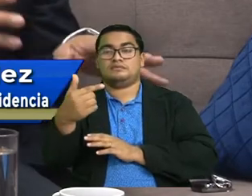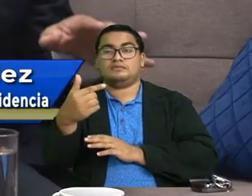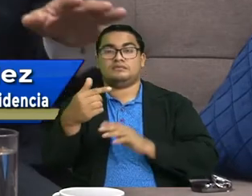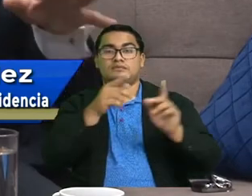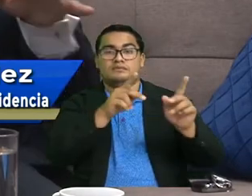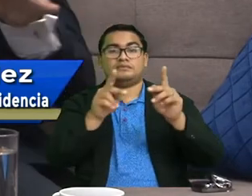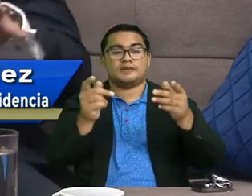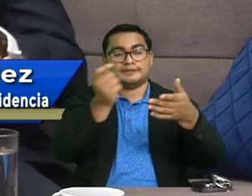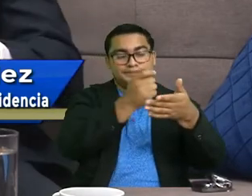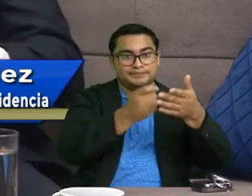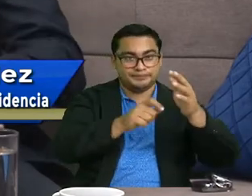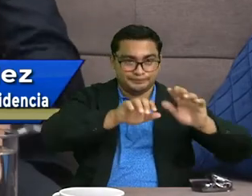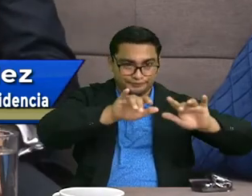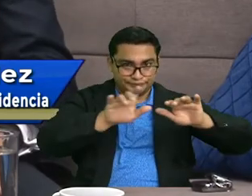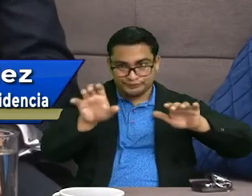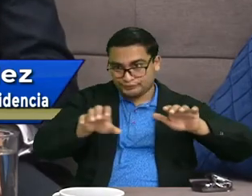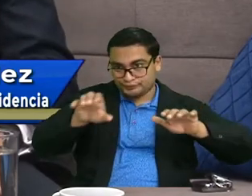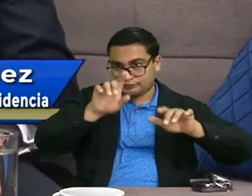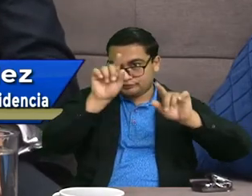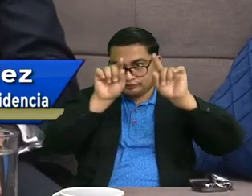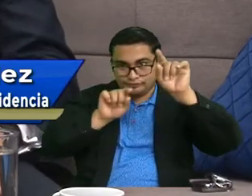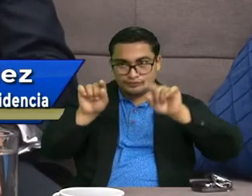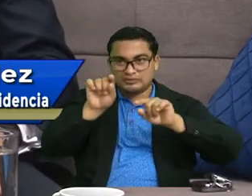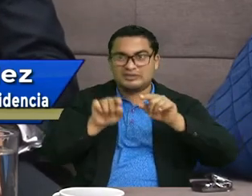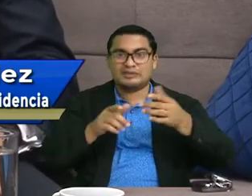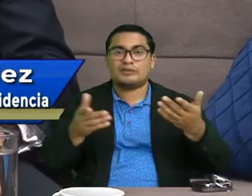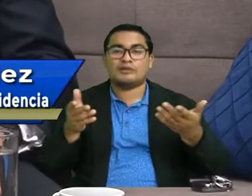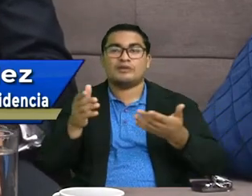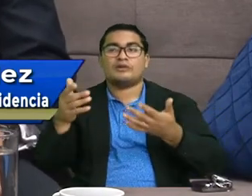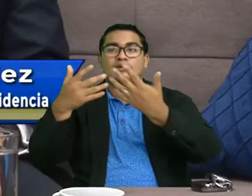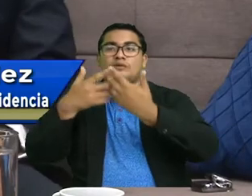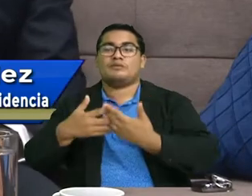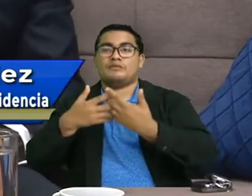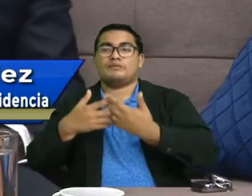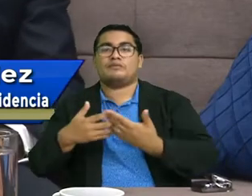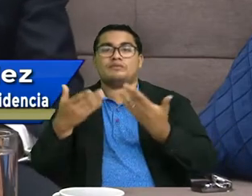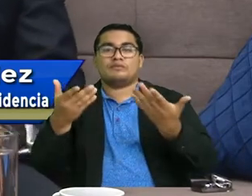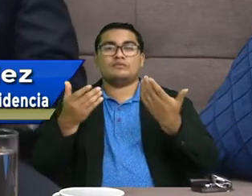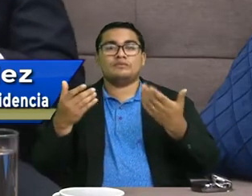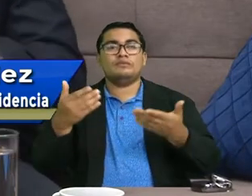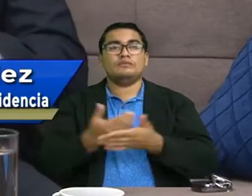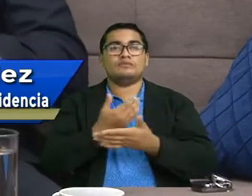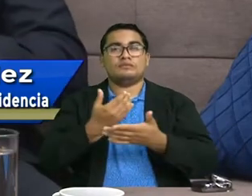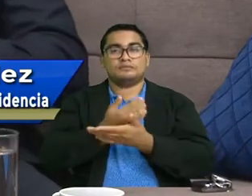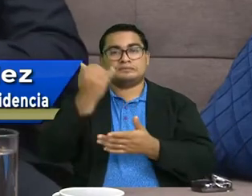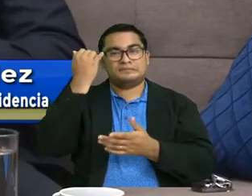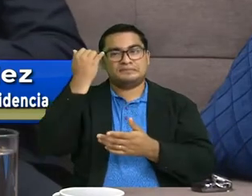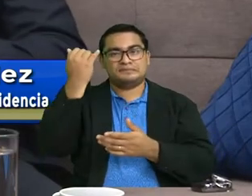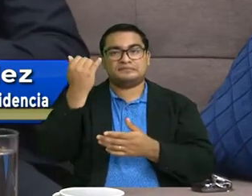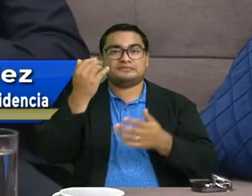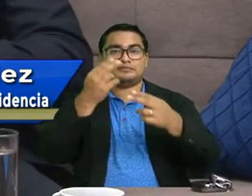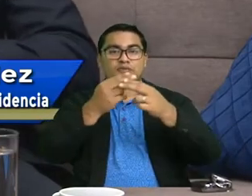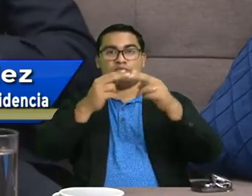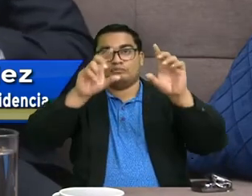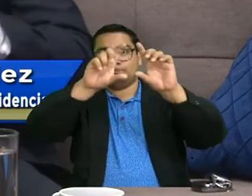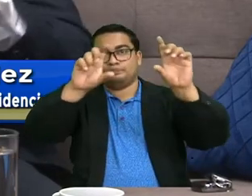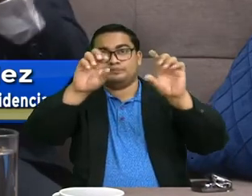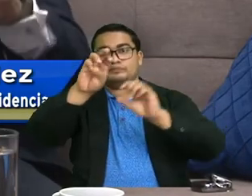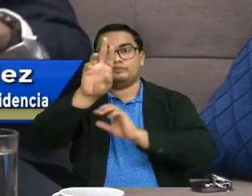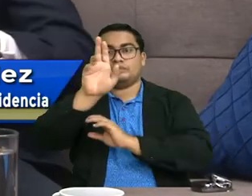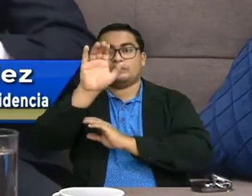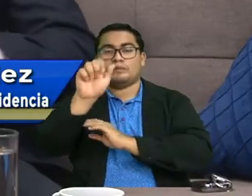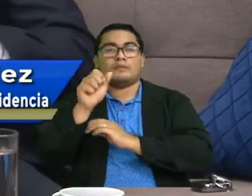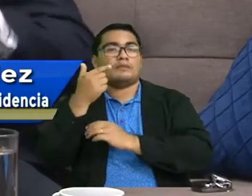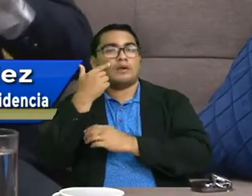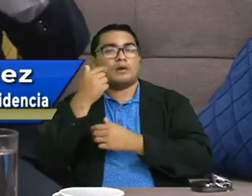gráficos con empresas que quisieran desarrollar un refrescamiento de marca, por ejemplo. Entonces van a conocerse para poder